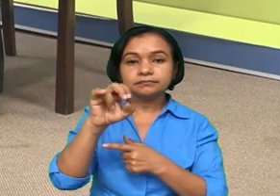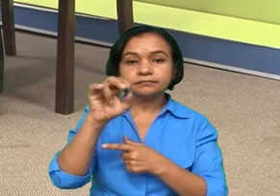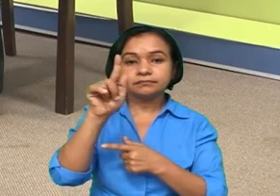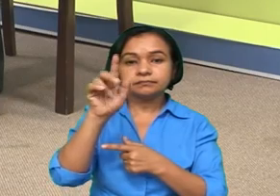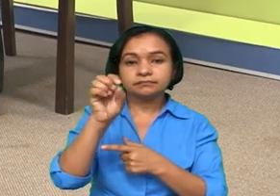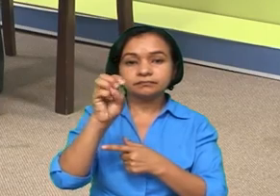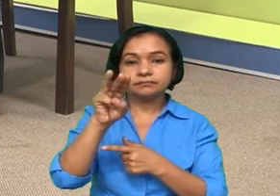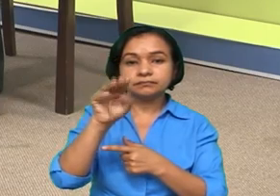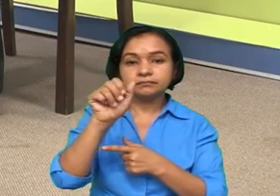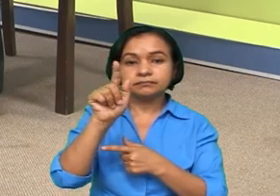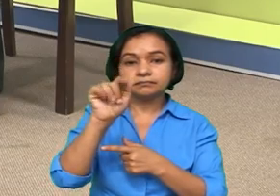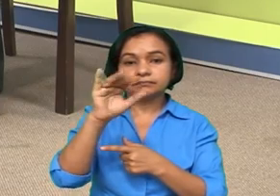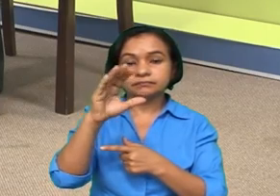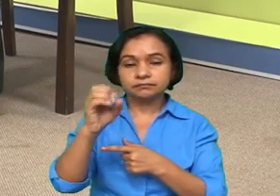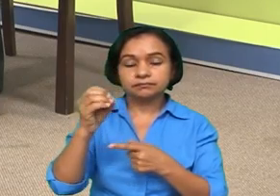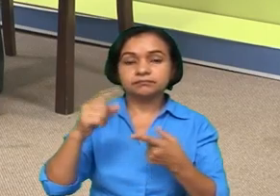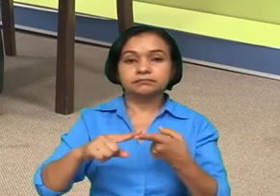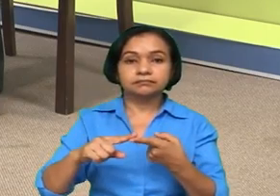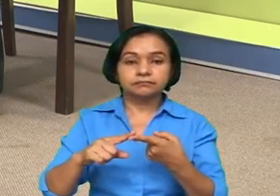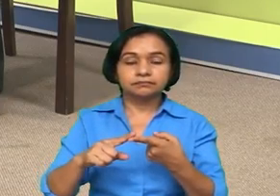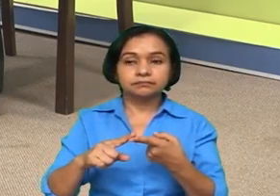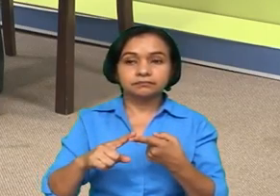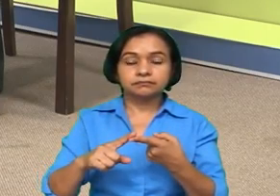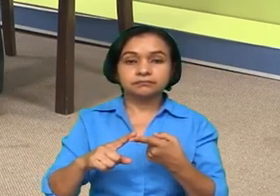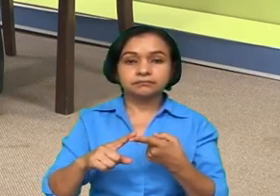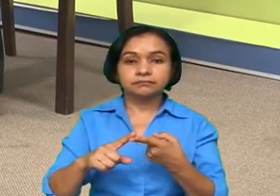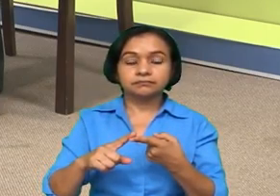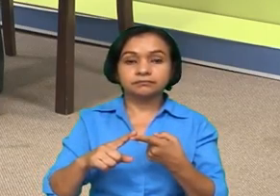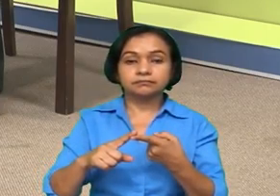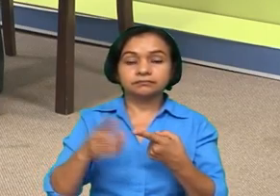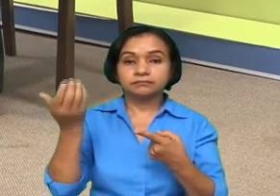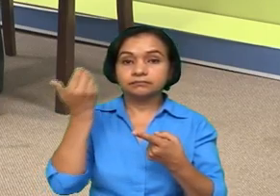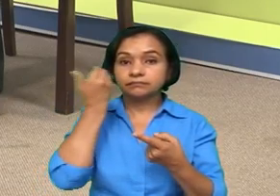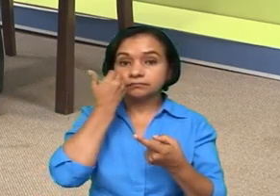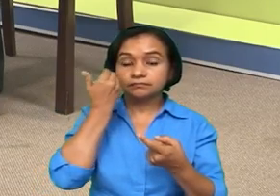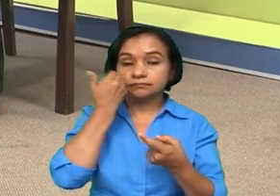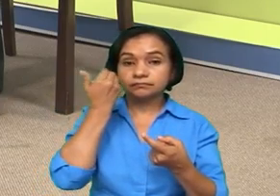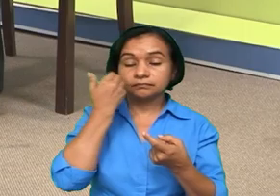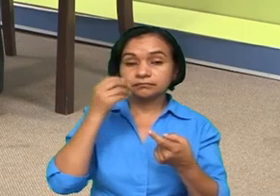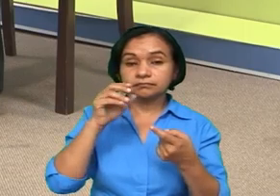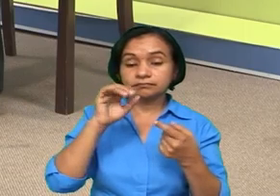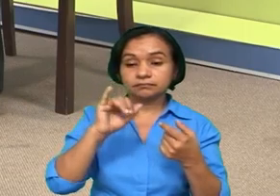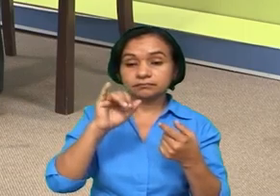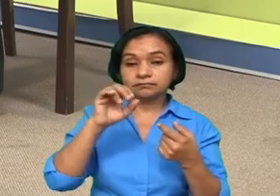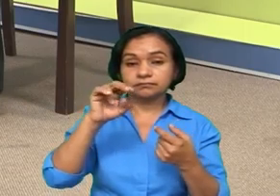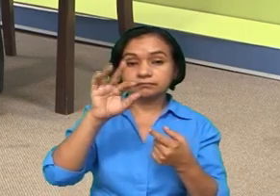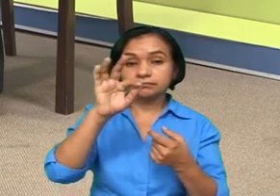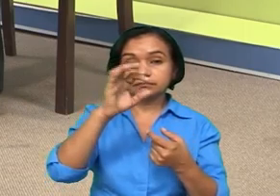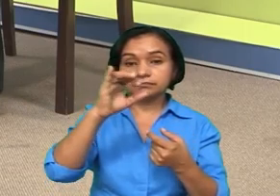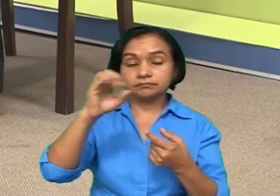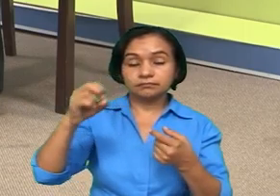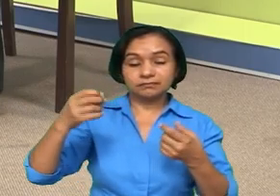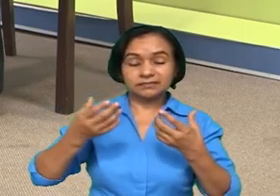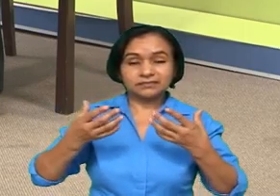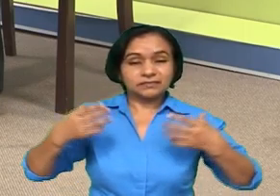con los síntomas. Ok, cuando la infección se ha propagado,